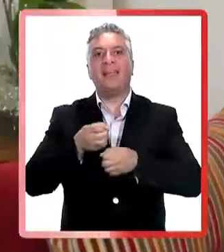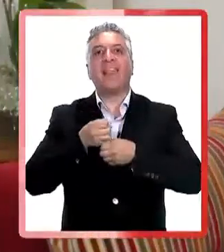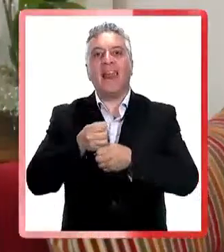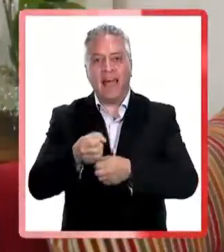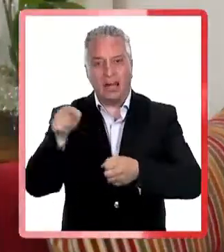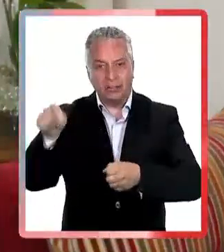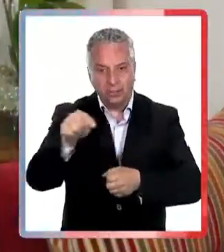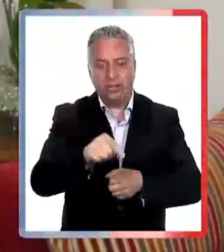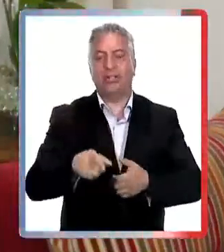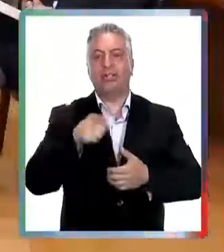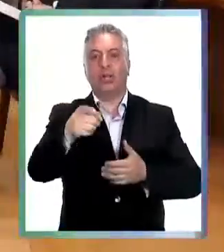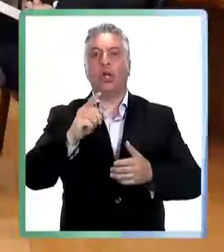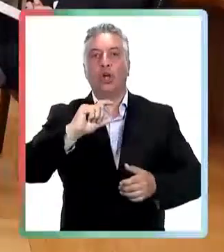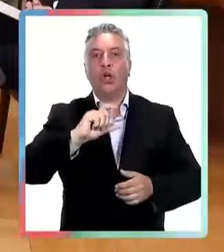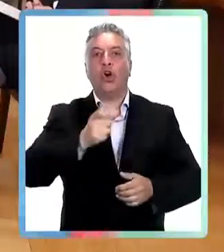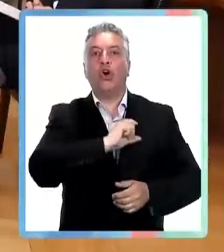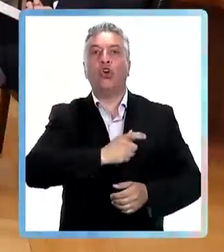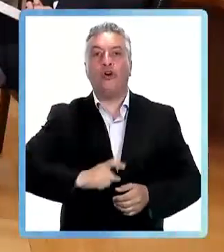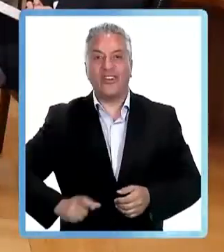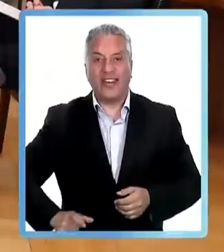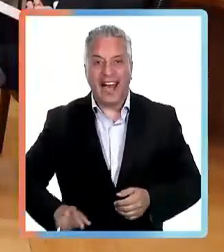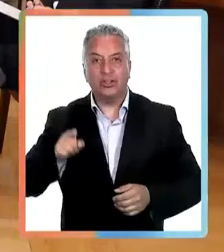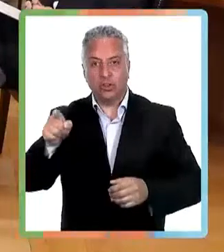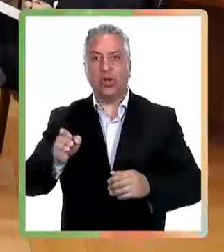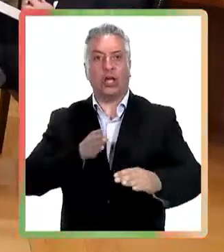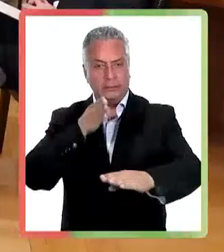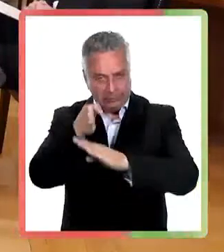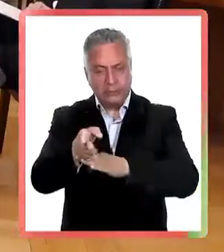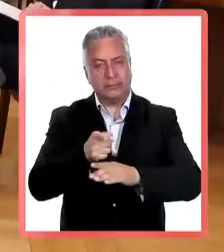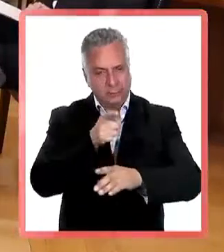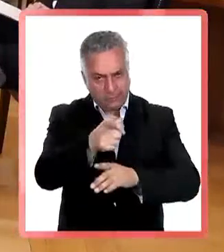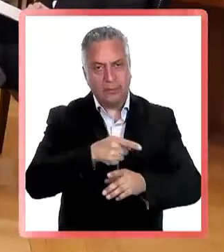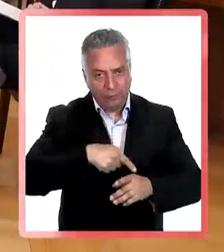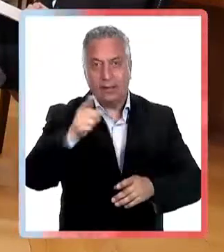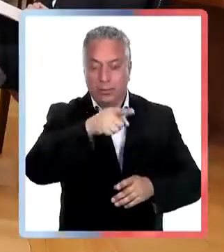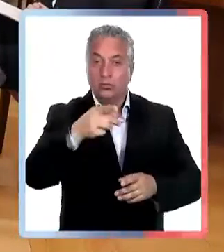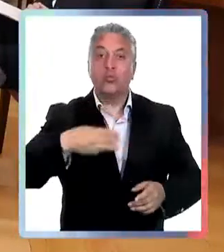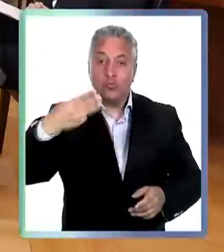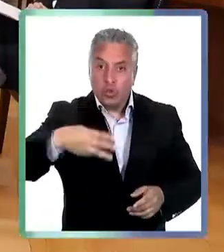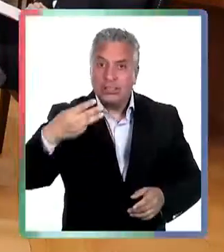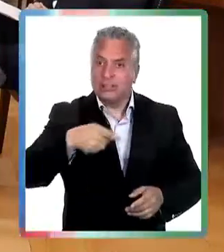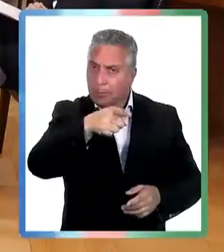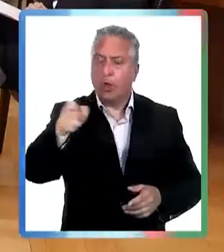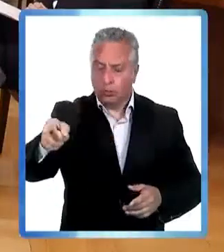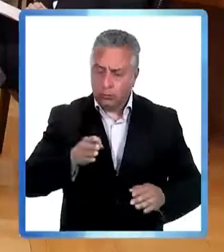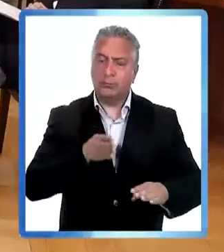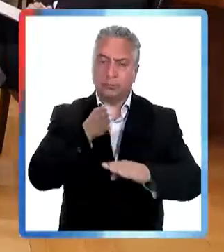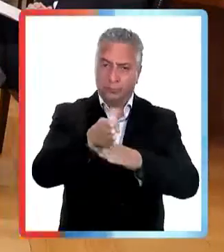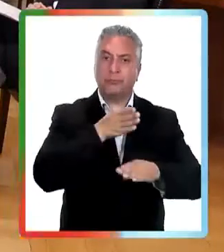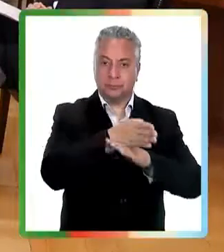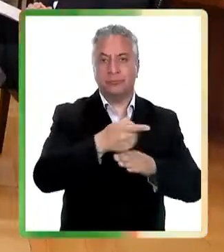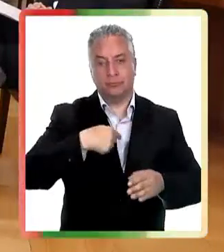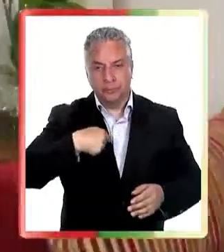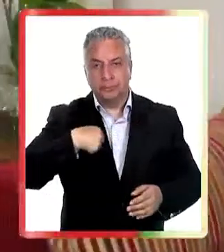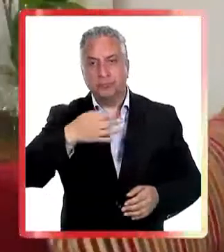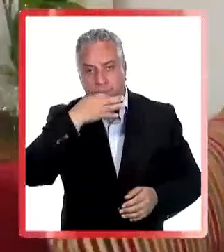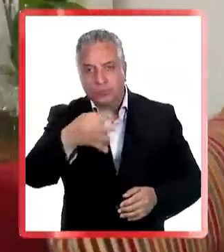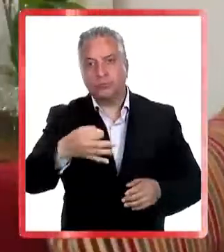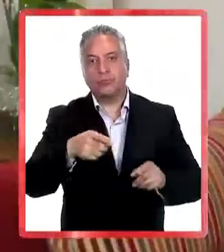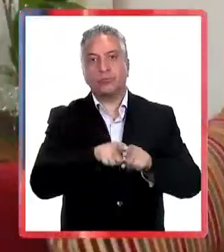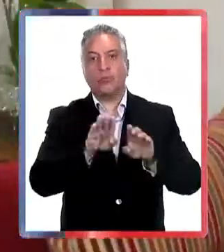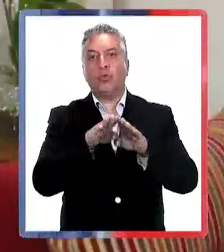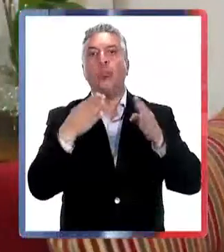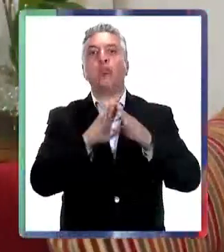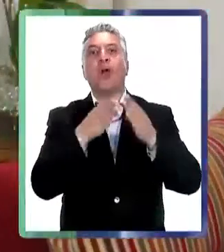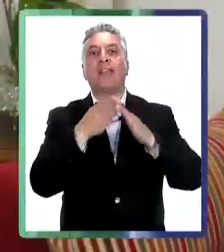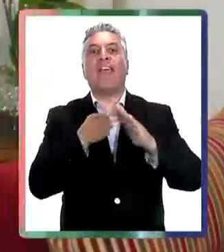delegaciones, se acerquen a sus gobernaciones y así y por supuesto a sus municipios, que nosotros decimos la